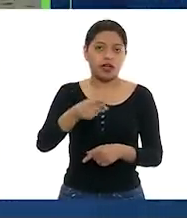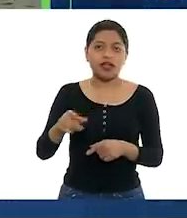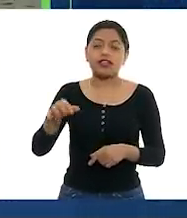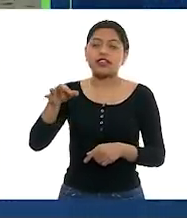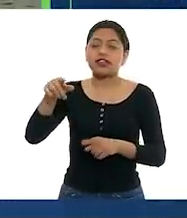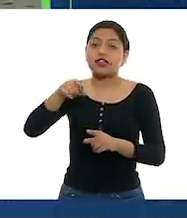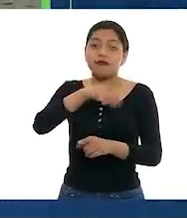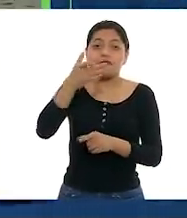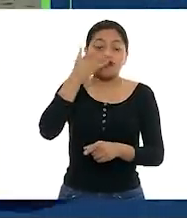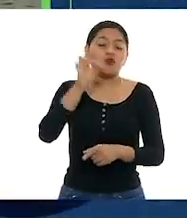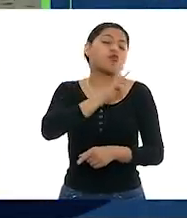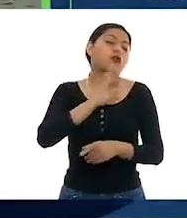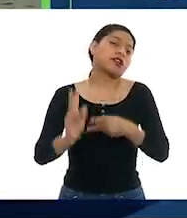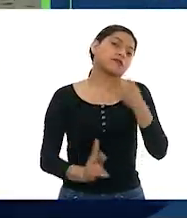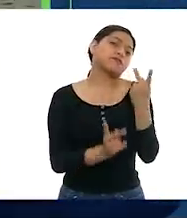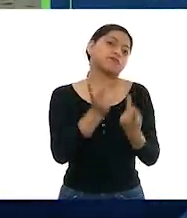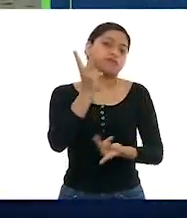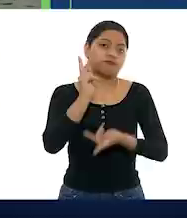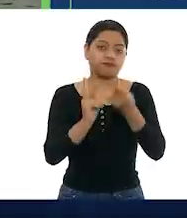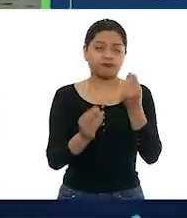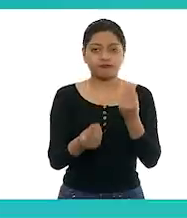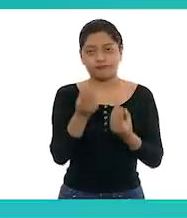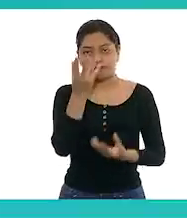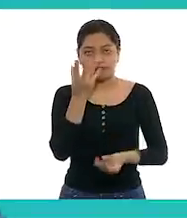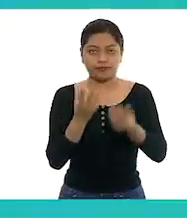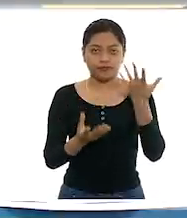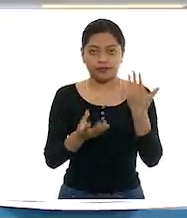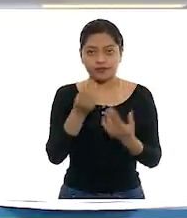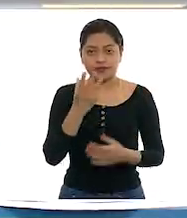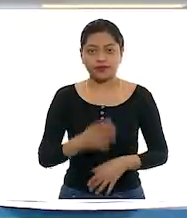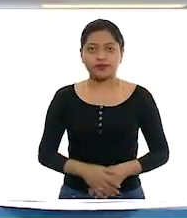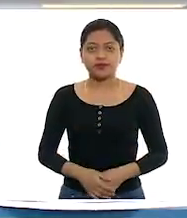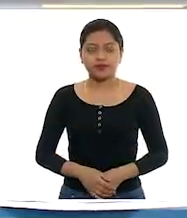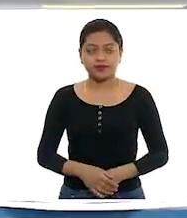para que estas orquídeas estén floreciendo continuamente.